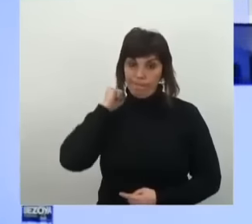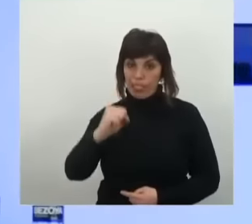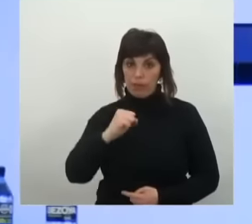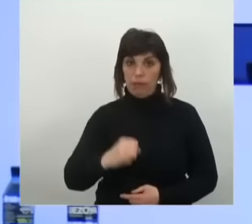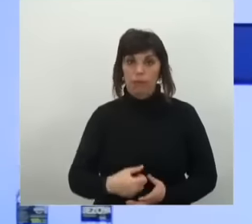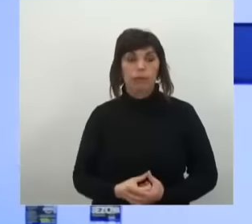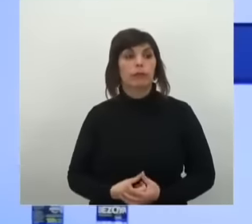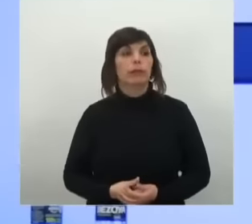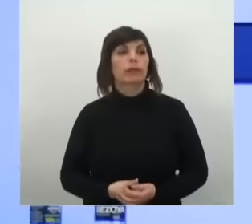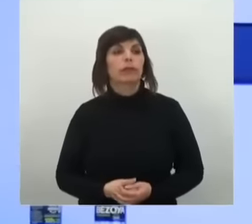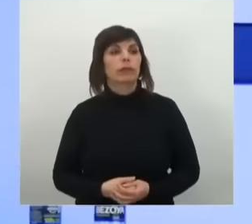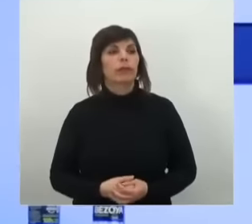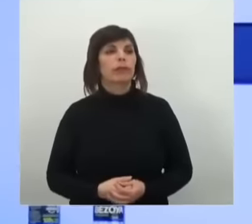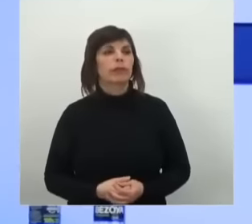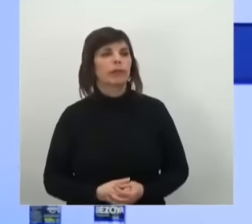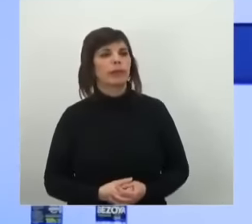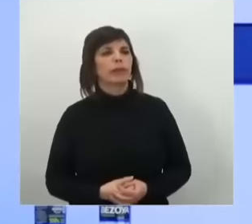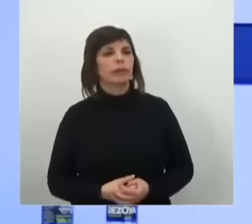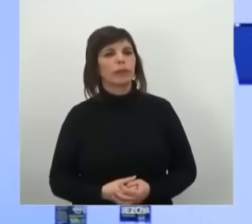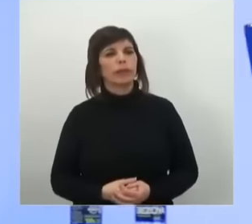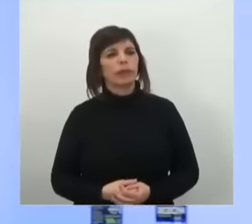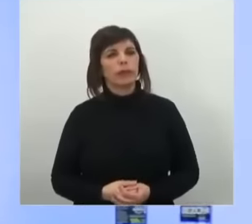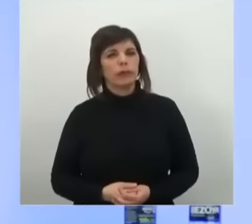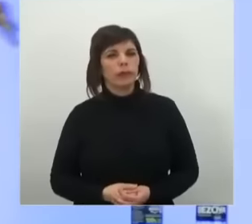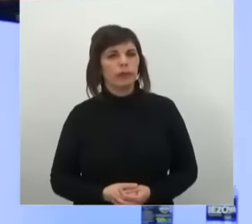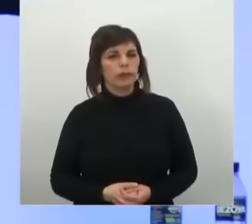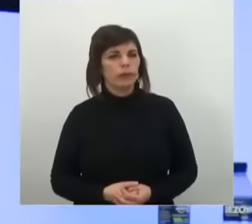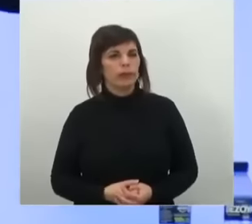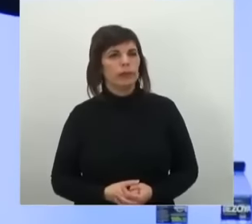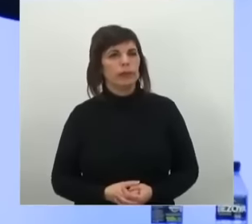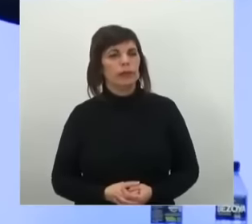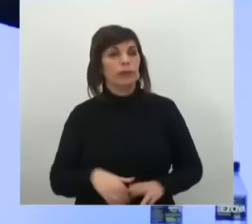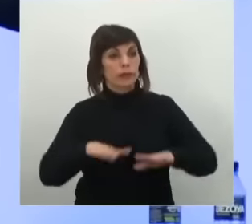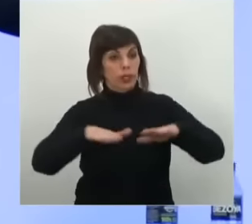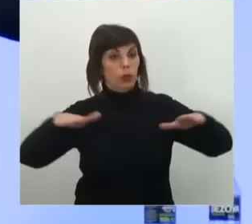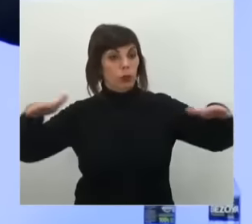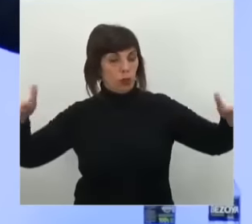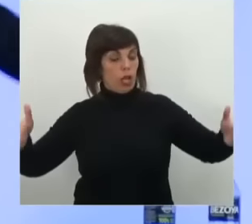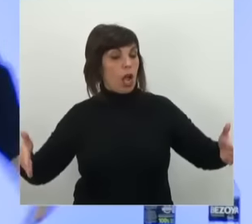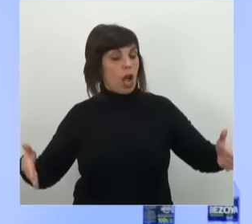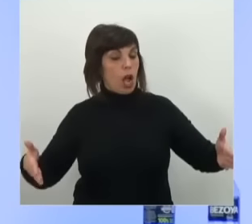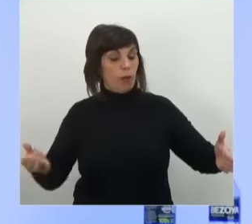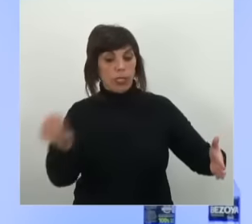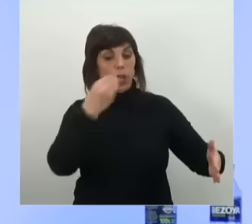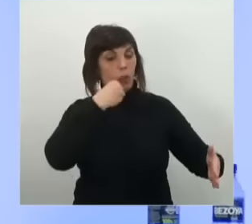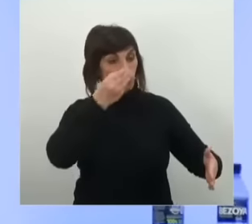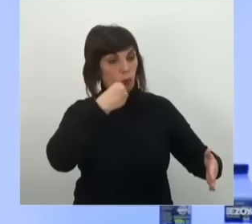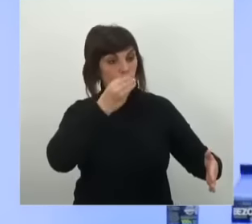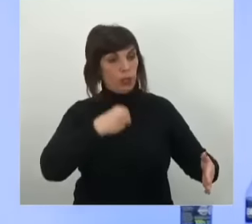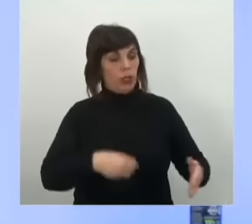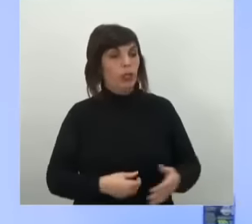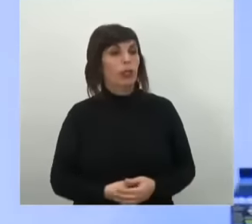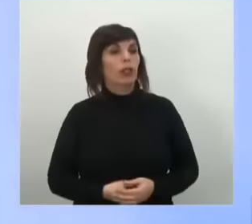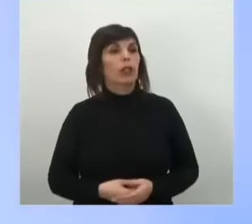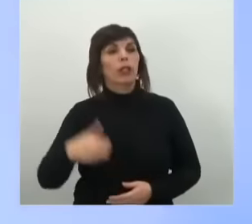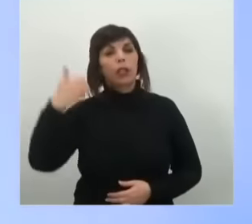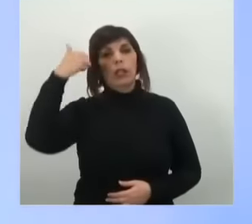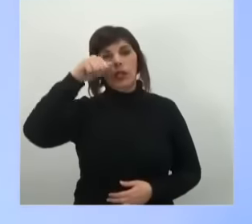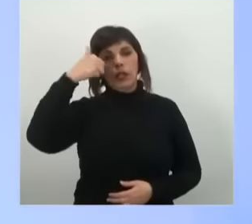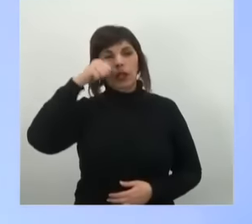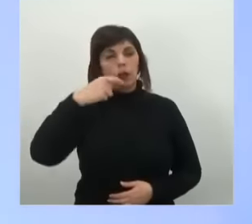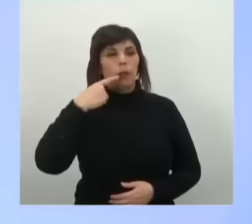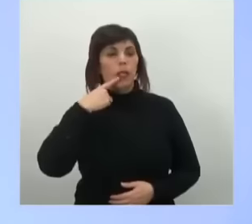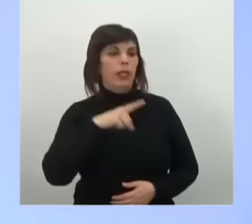entonces cuando vemos aquella mesa que nos están preparando el almuerzo el hombre dice Antes